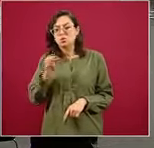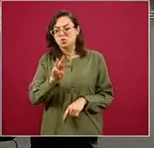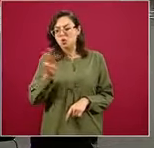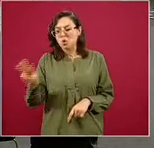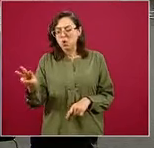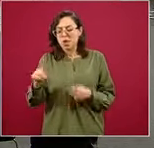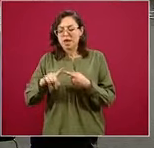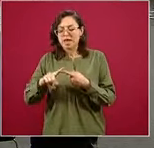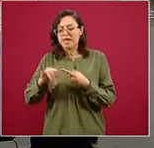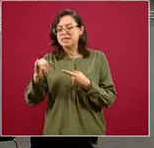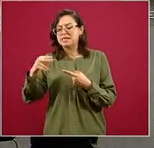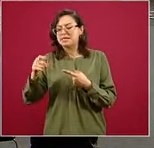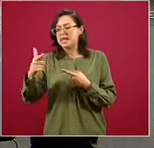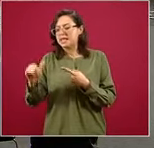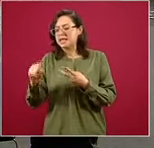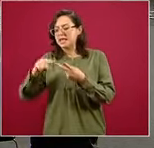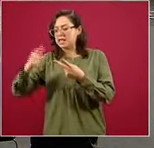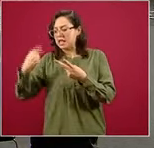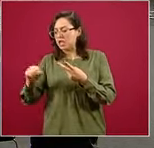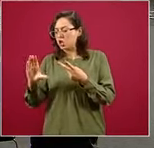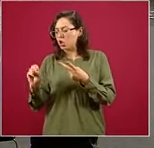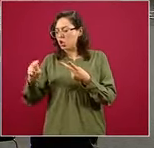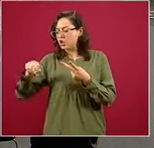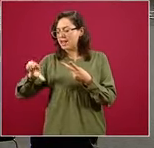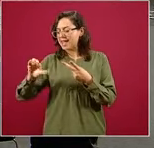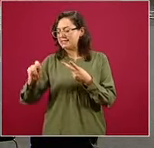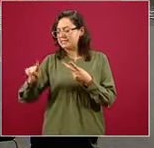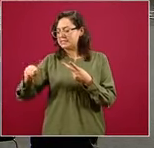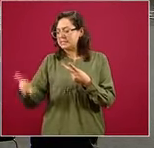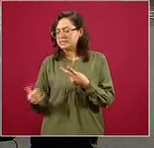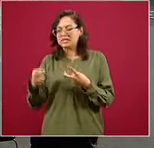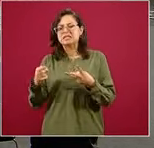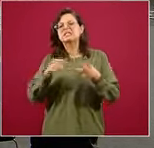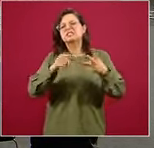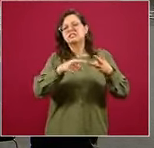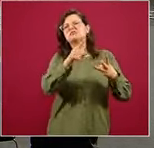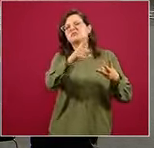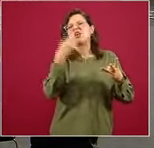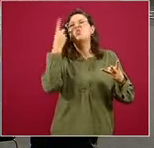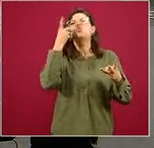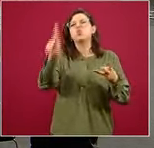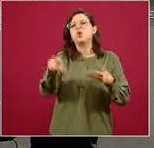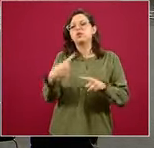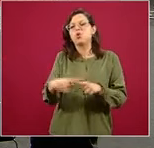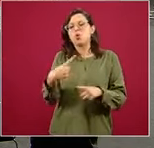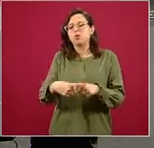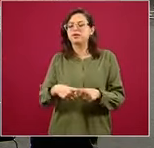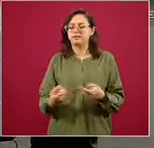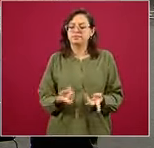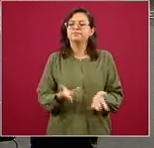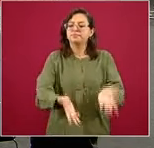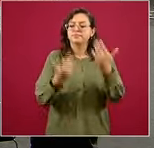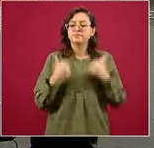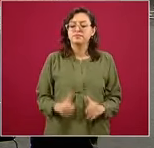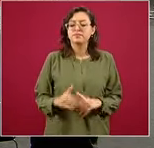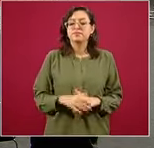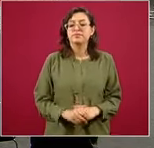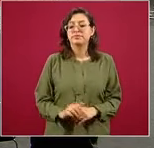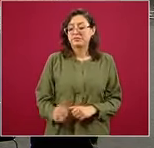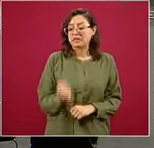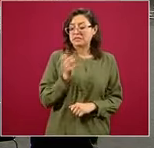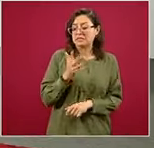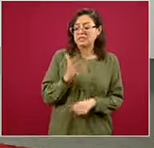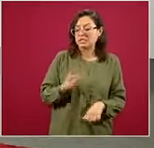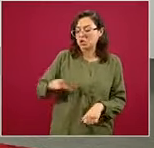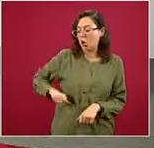otra del CONACYT? Y la segunda es, salió una información publicada de que 5 gobernadores se les